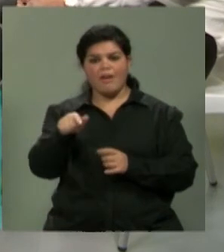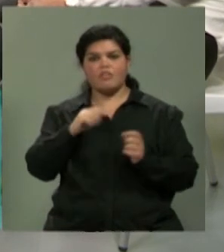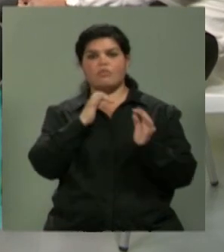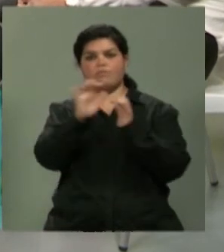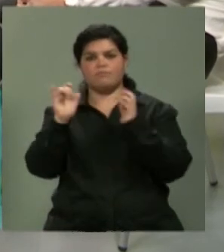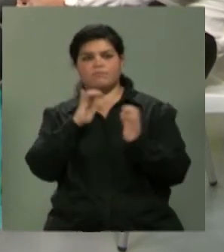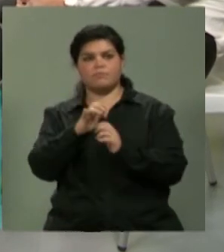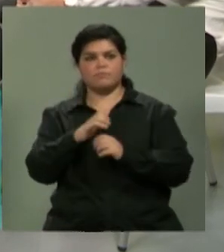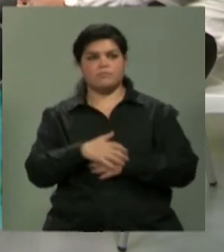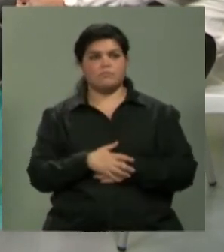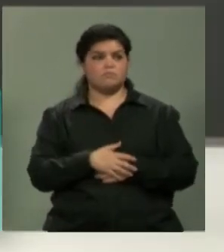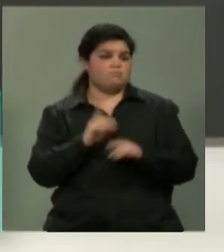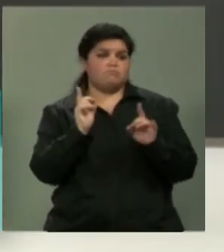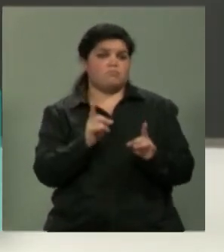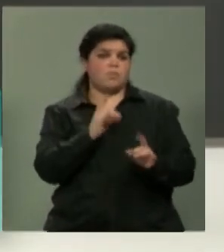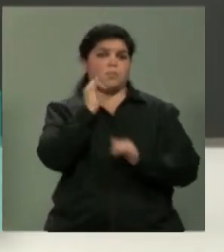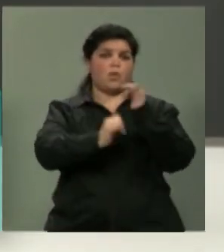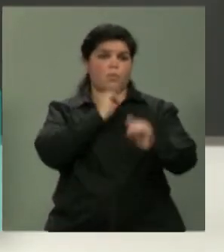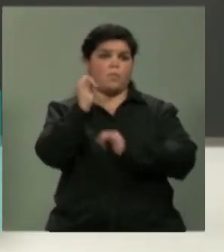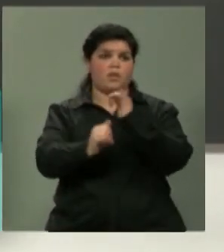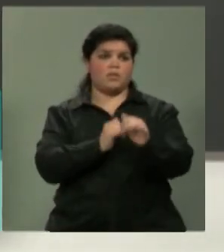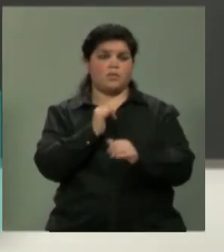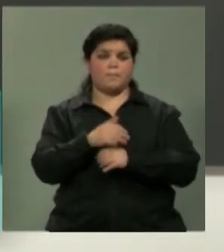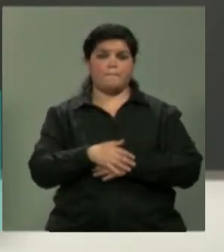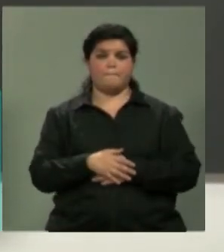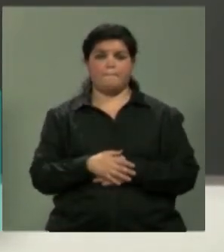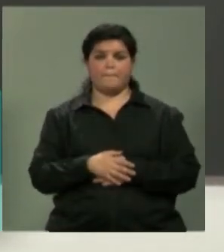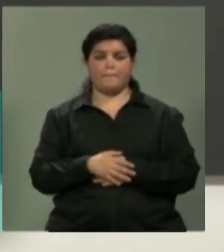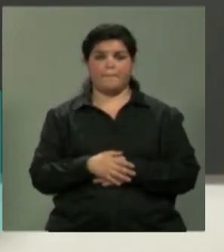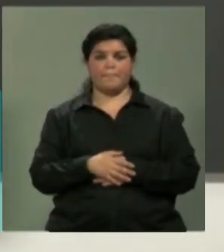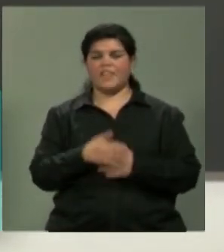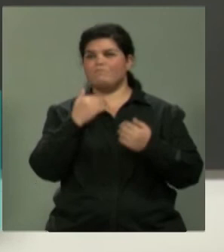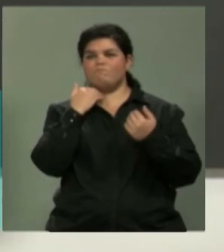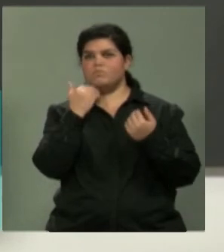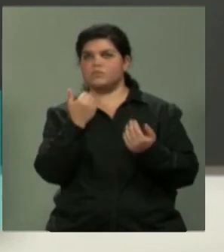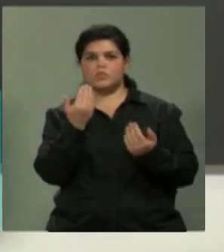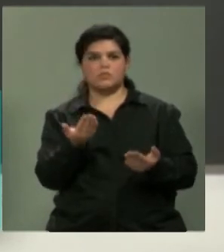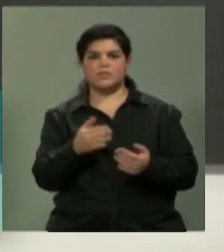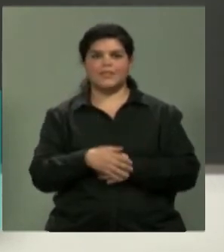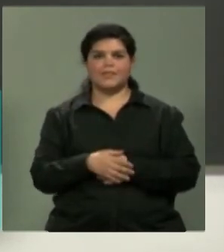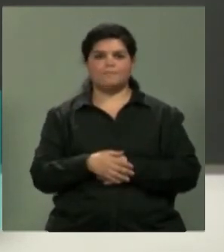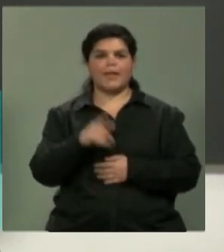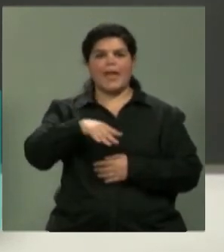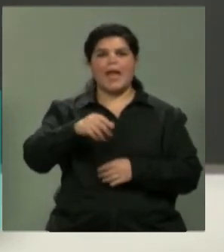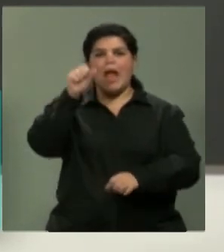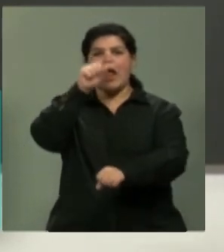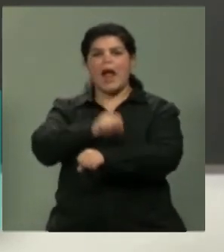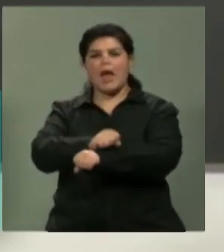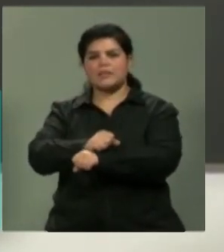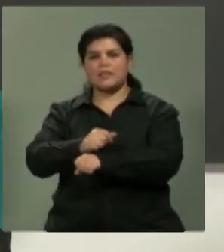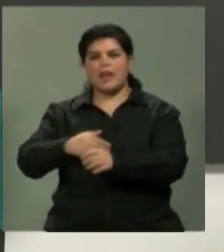el tema, insisto con lo mismo, ¿no? El discutir más allá, digo, no sé si el tema es llenar más cárceles,